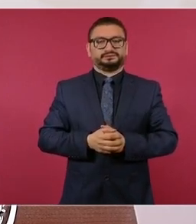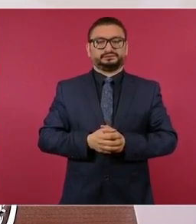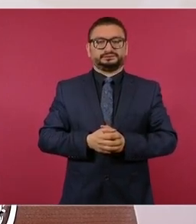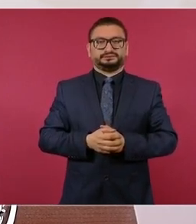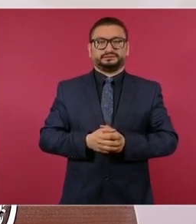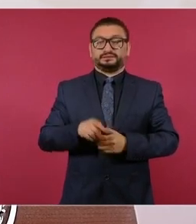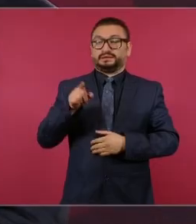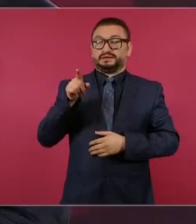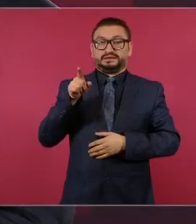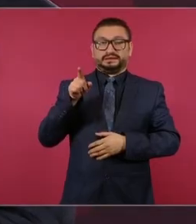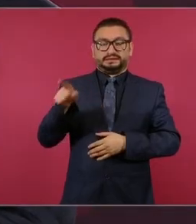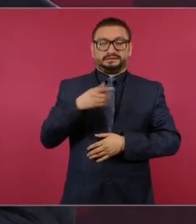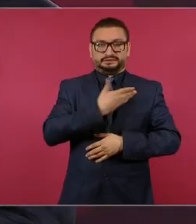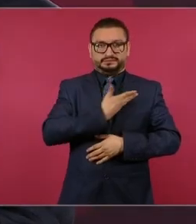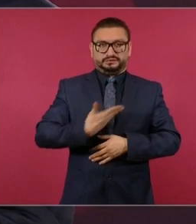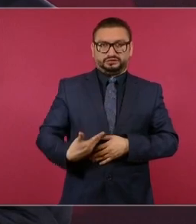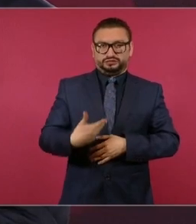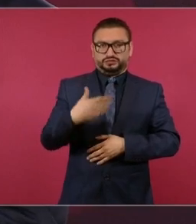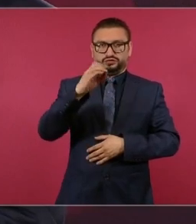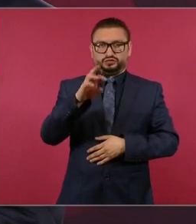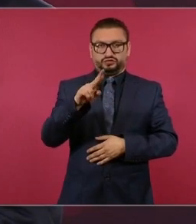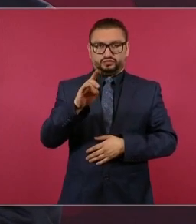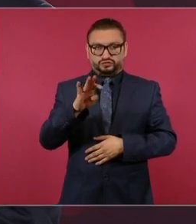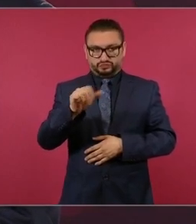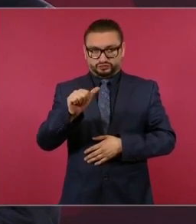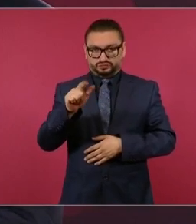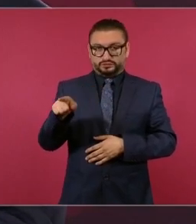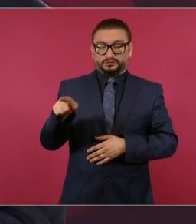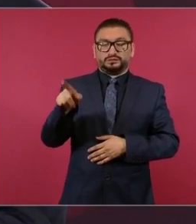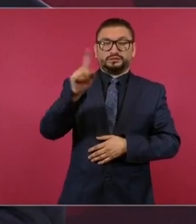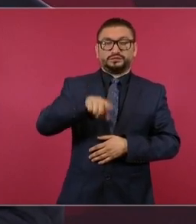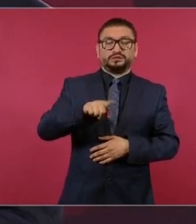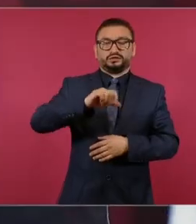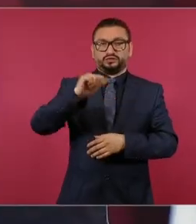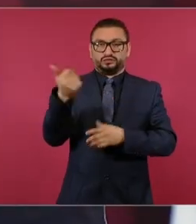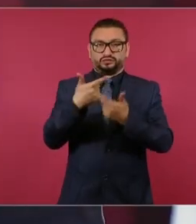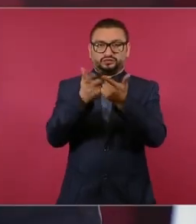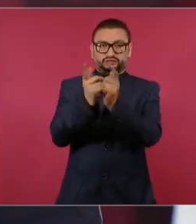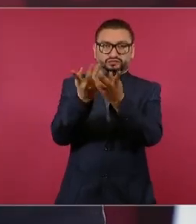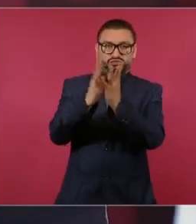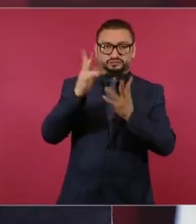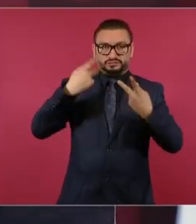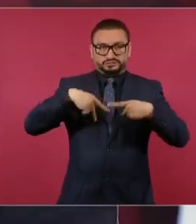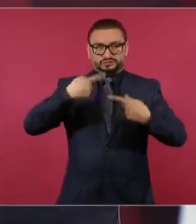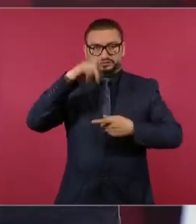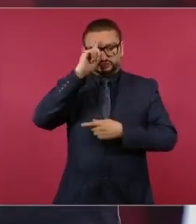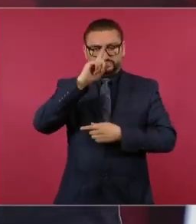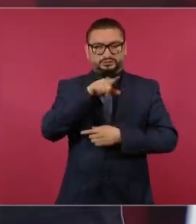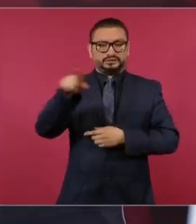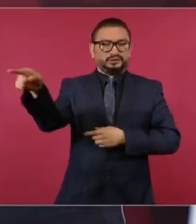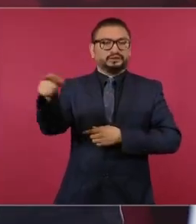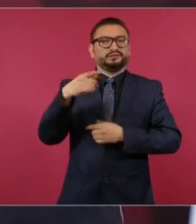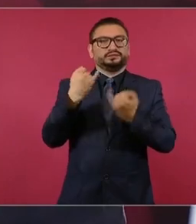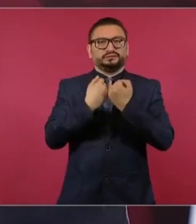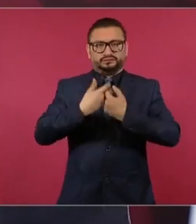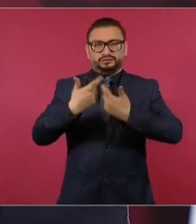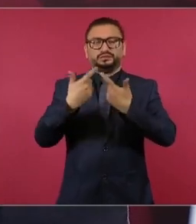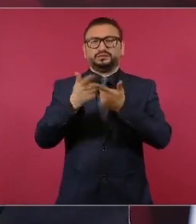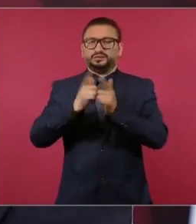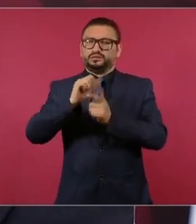El presidente Córdoba y los otros consejeros, y tenían